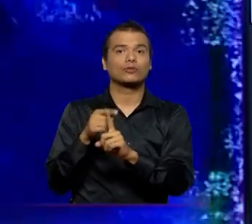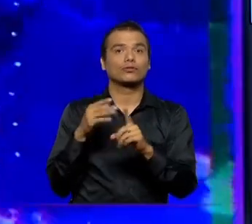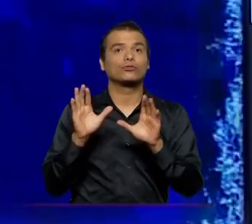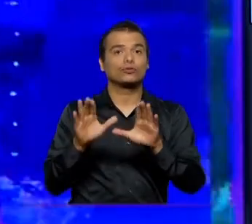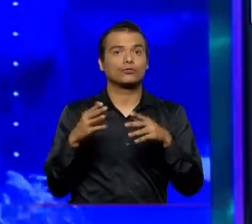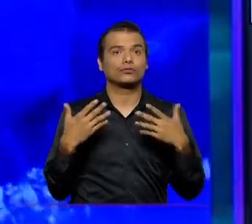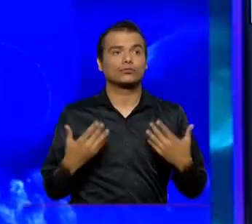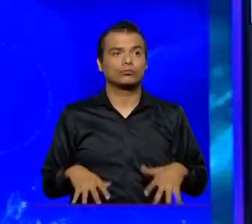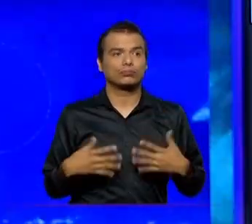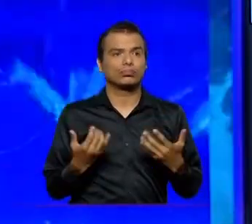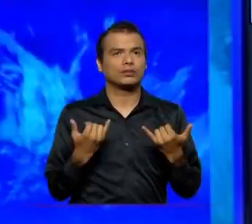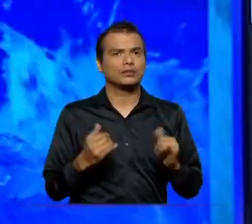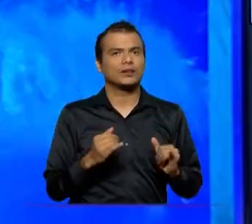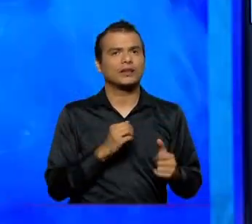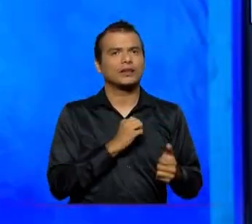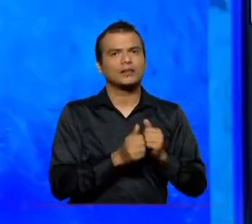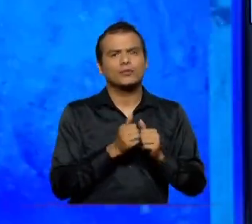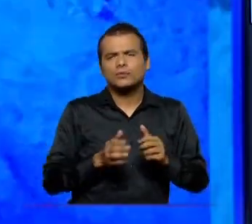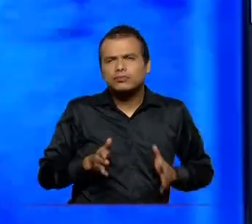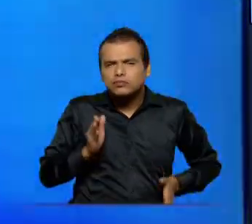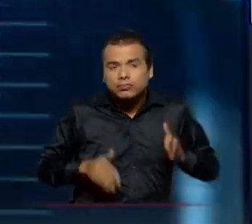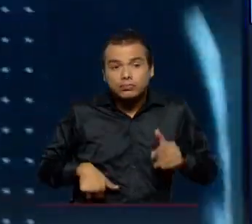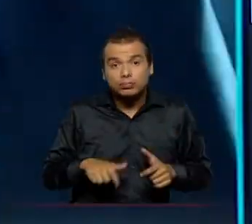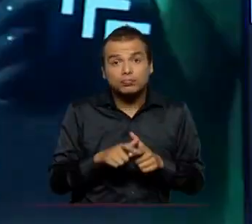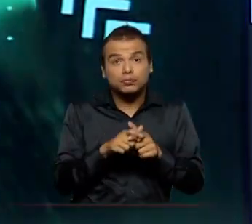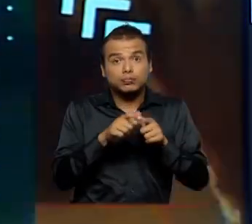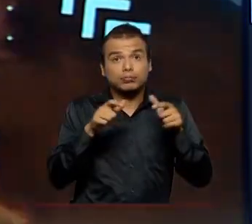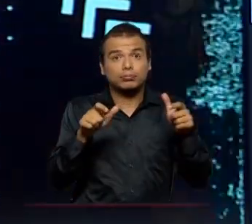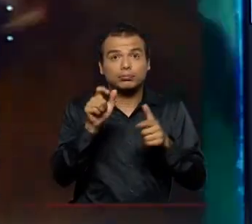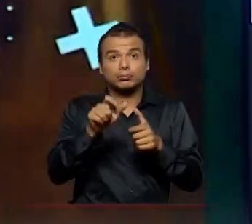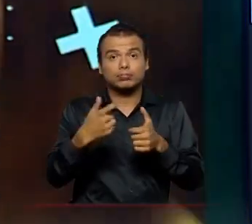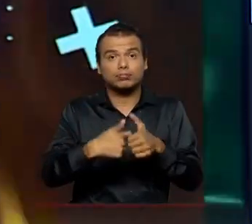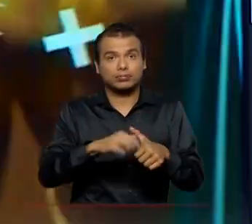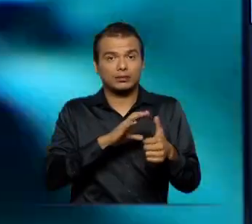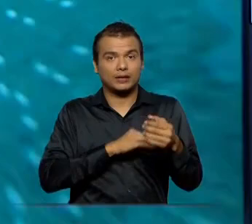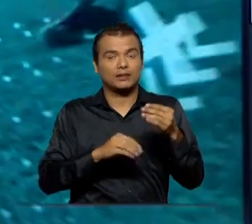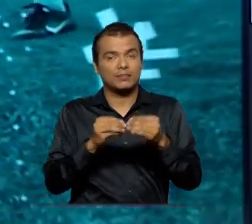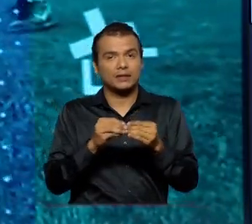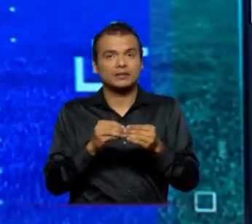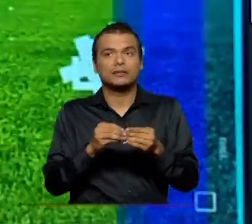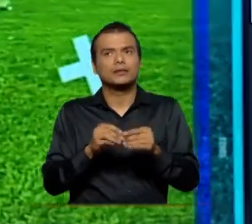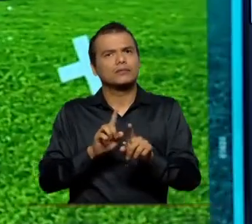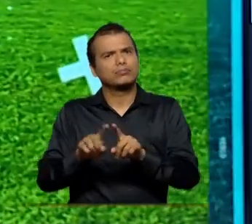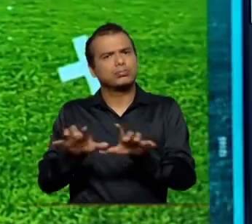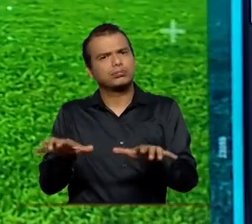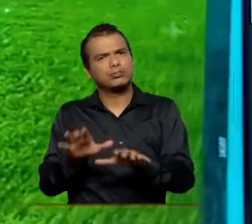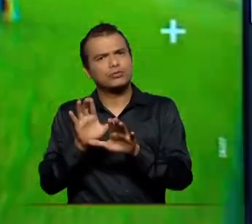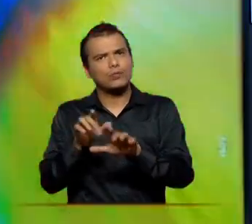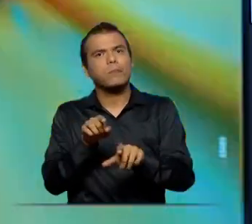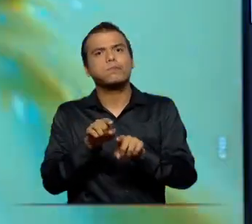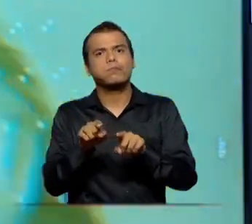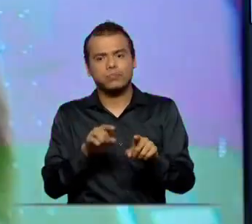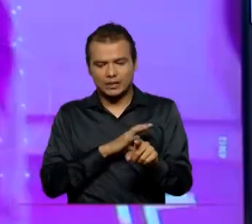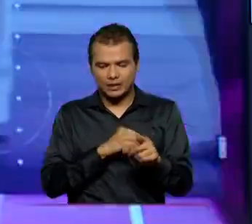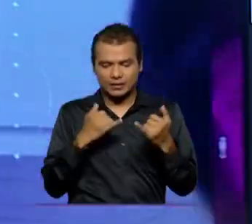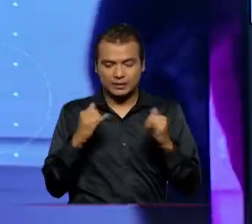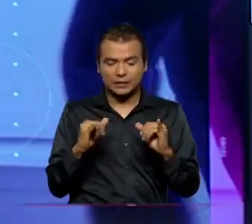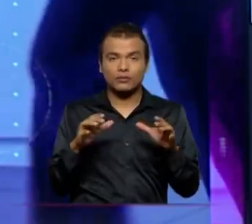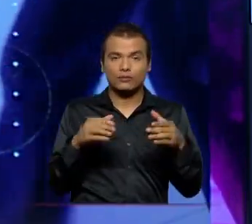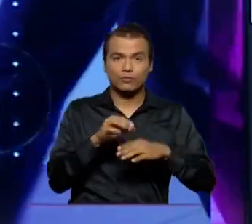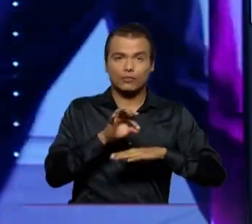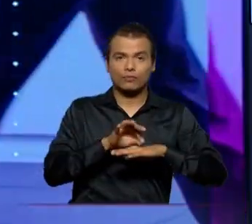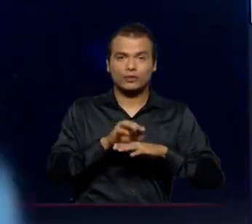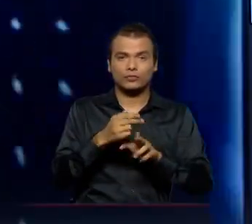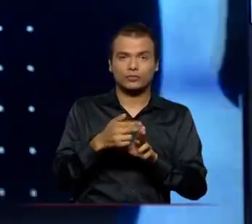con el apogeo del running en Cali y las diferentes carreras que se realizan, la Fundación Garabatos Azules viene aprovechando estos eventos